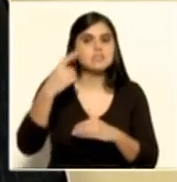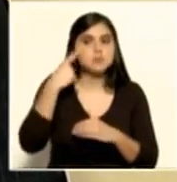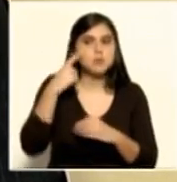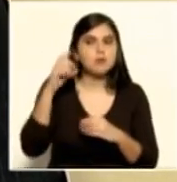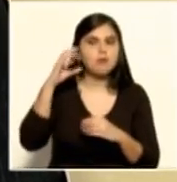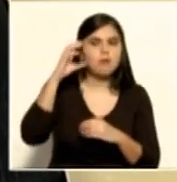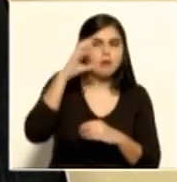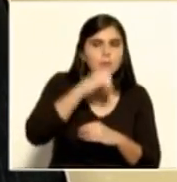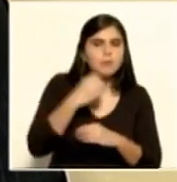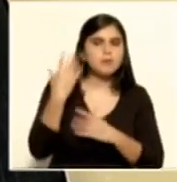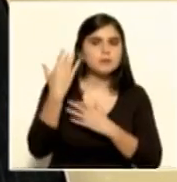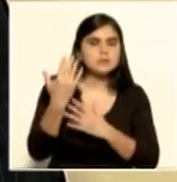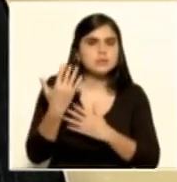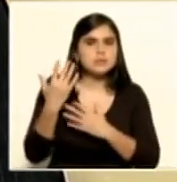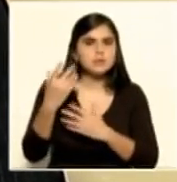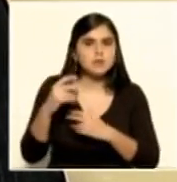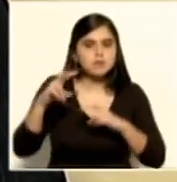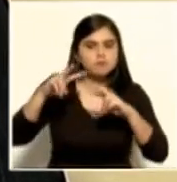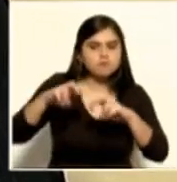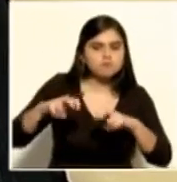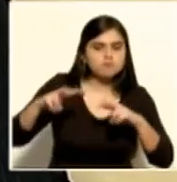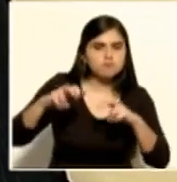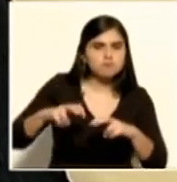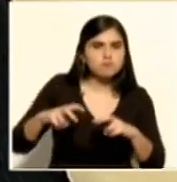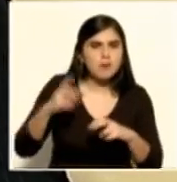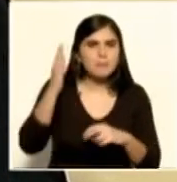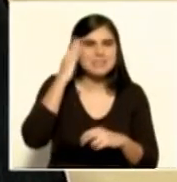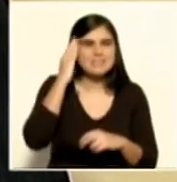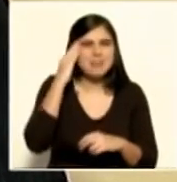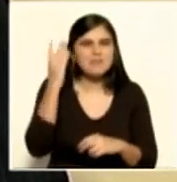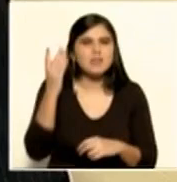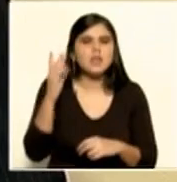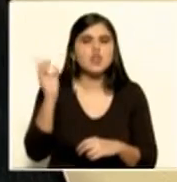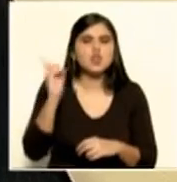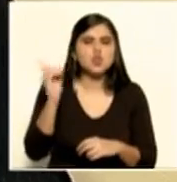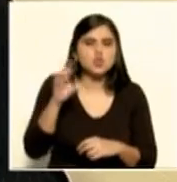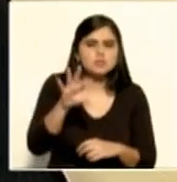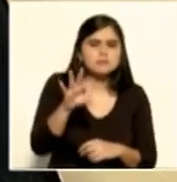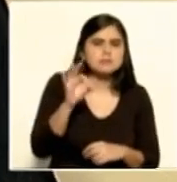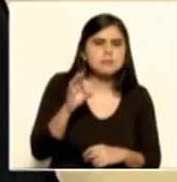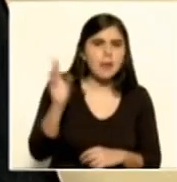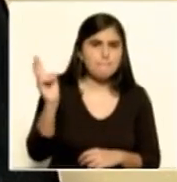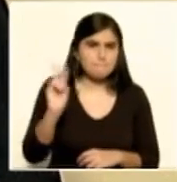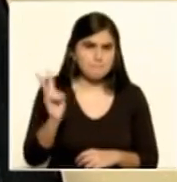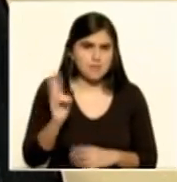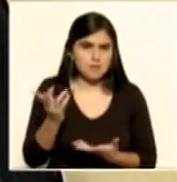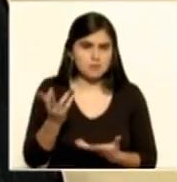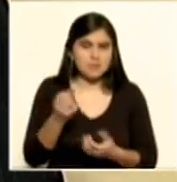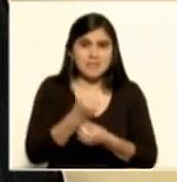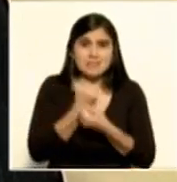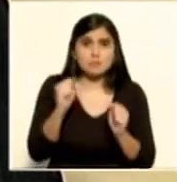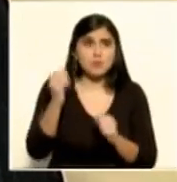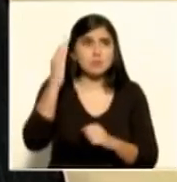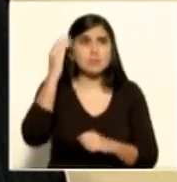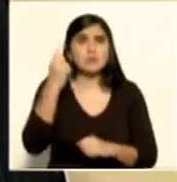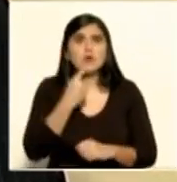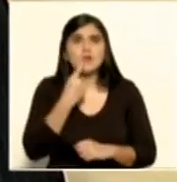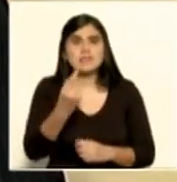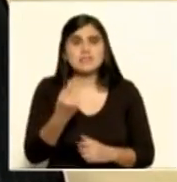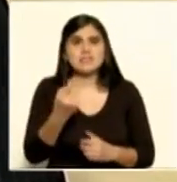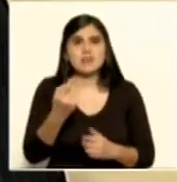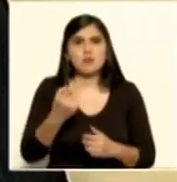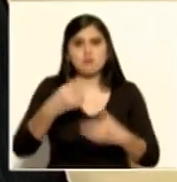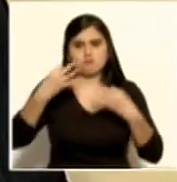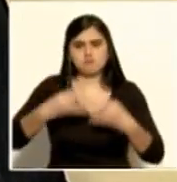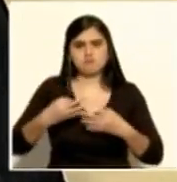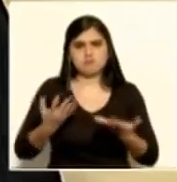mayor del rastro de los casos. O sea, estamos hablando posiblemente es imposible decirlo con total certeza, pero